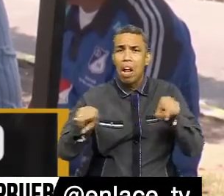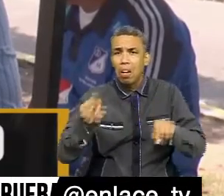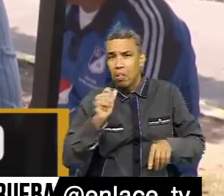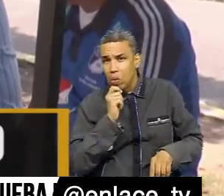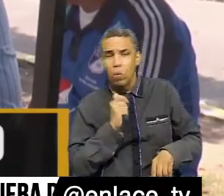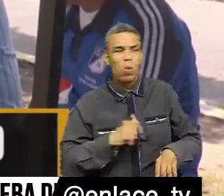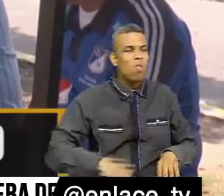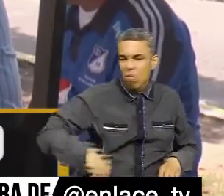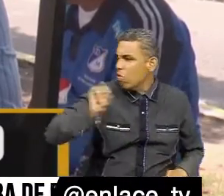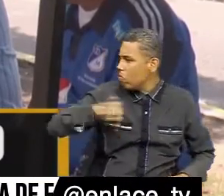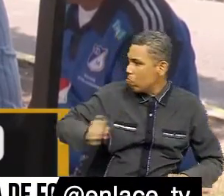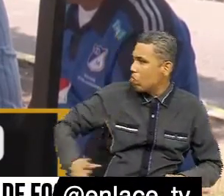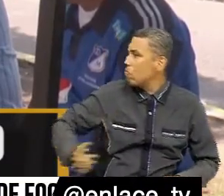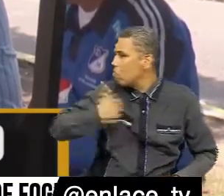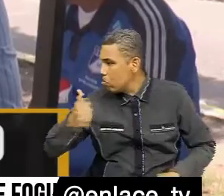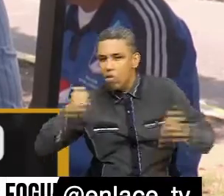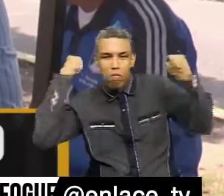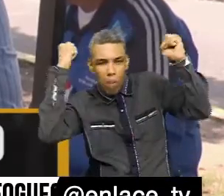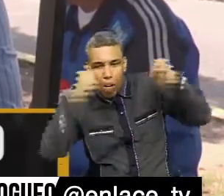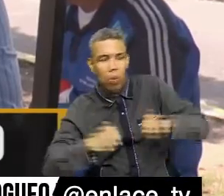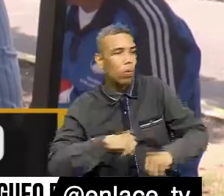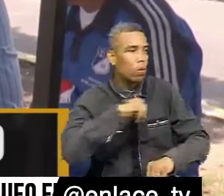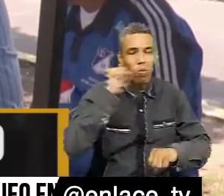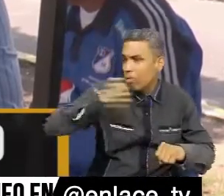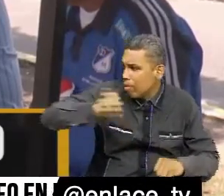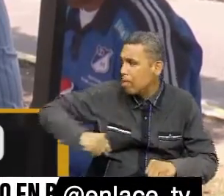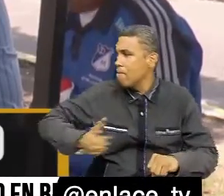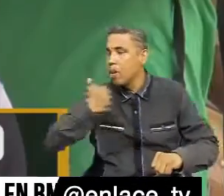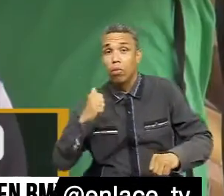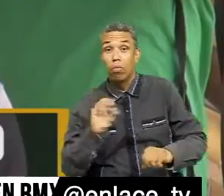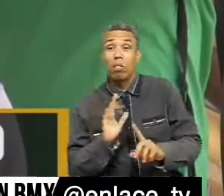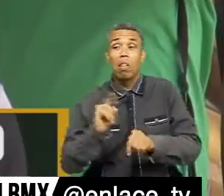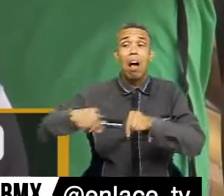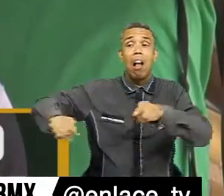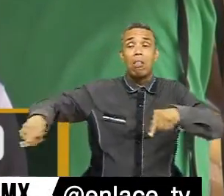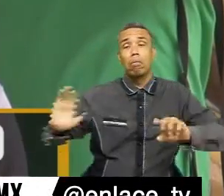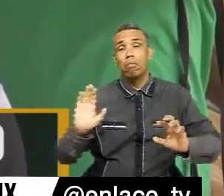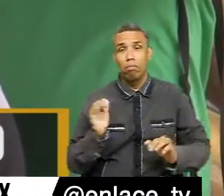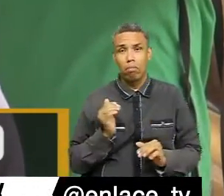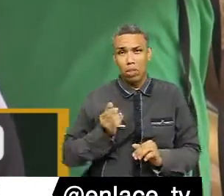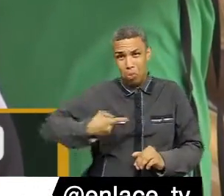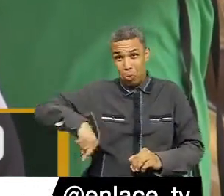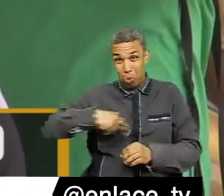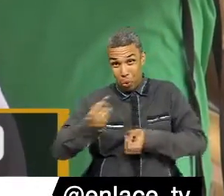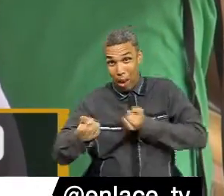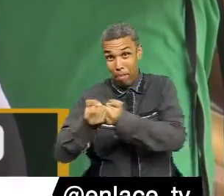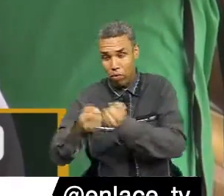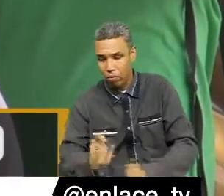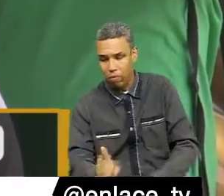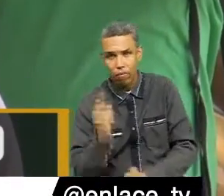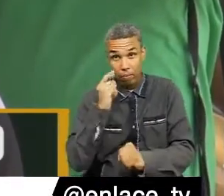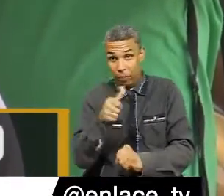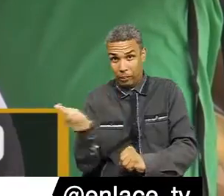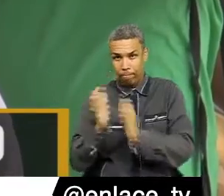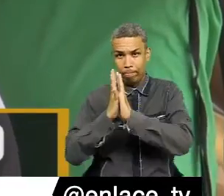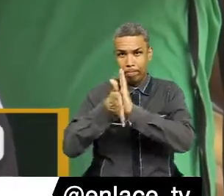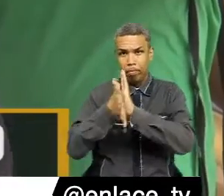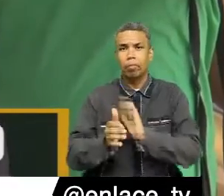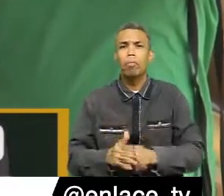cualquier cese de actividades para mañana. Sabemos de que son personas que se incrustan a buscar beneficios propios, a buscar de